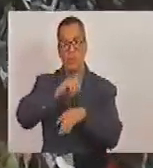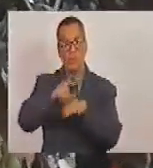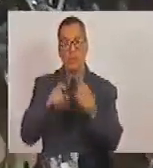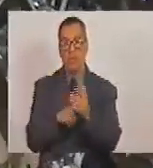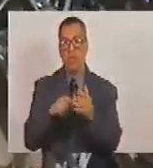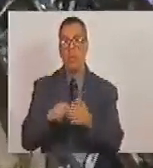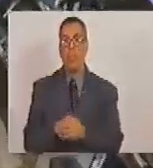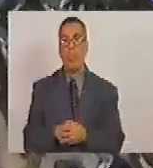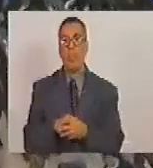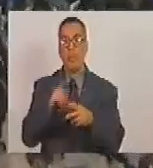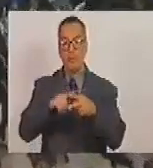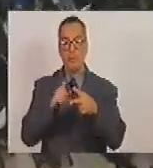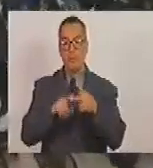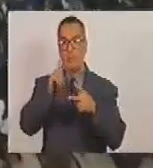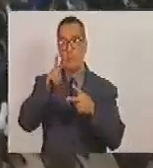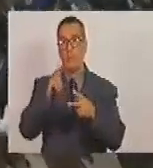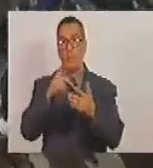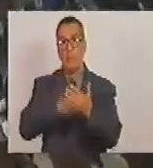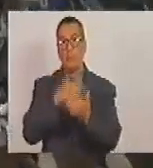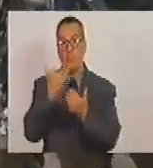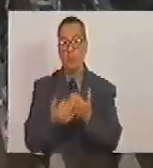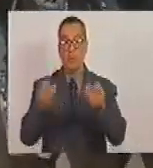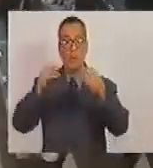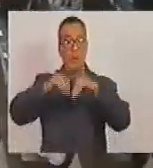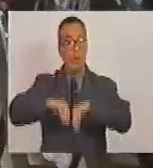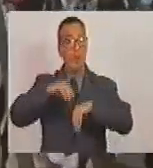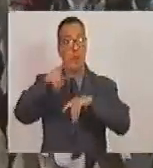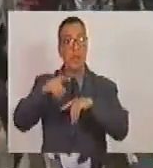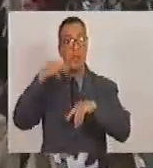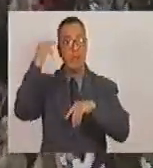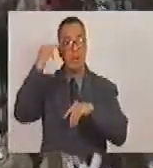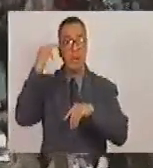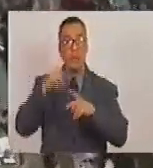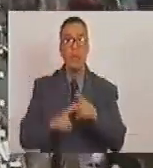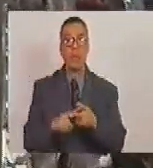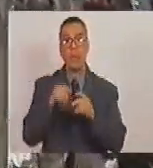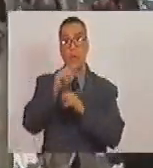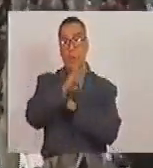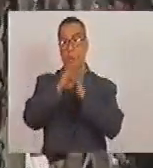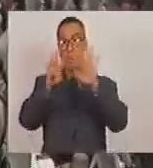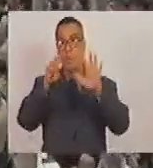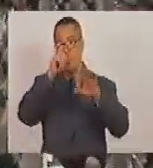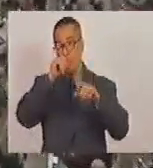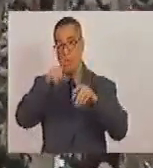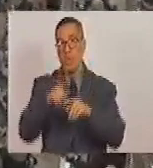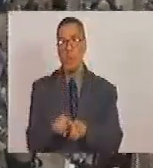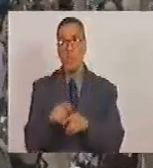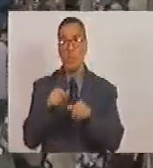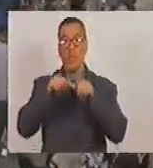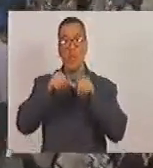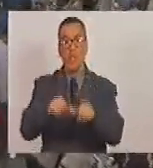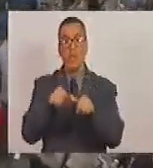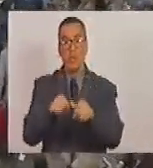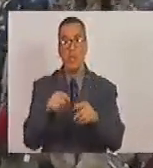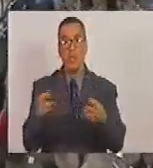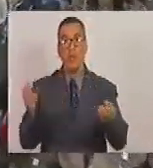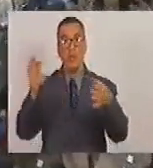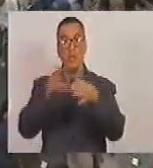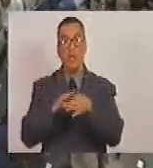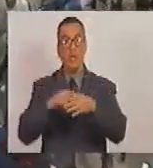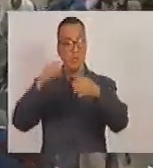calificada. Segundo, proyecto de acuerdo en conmemoración a los 49 años del establecimiento de las